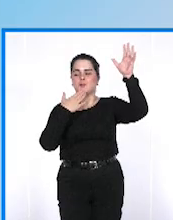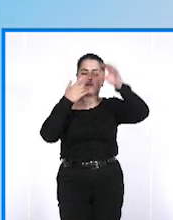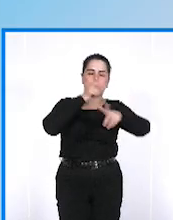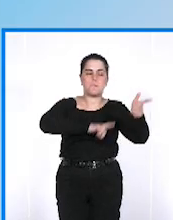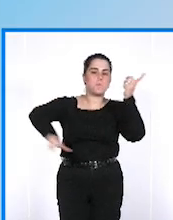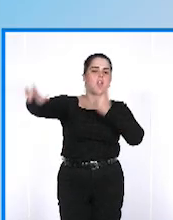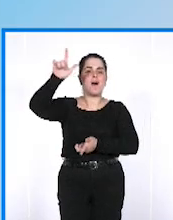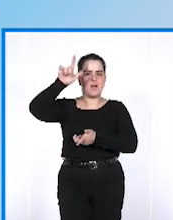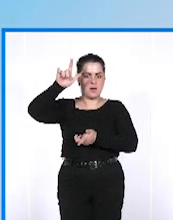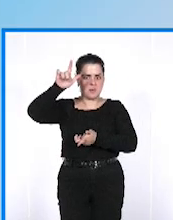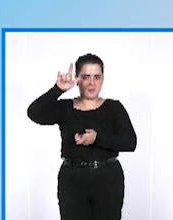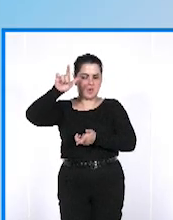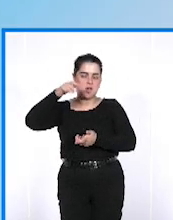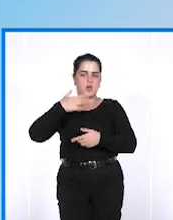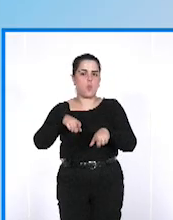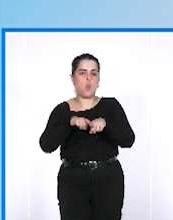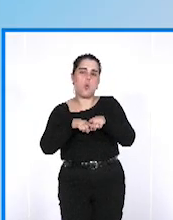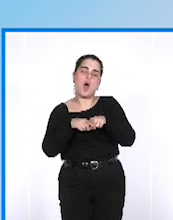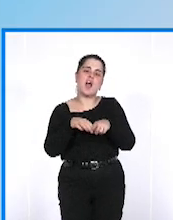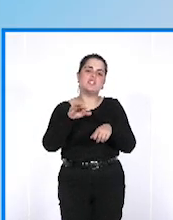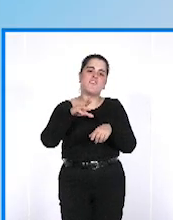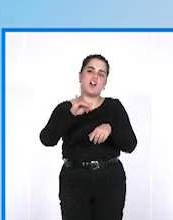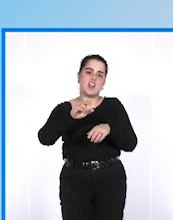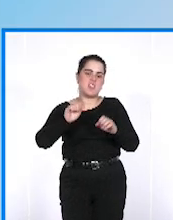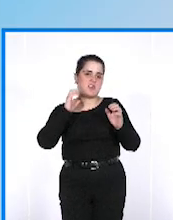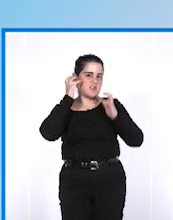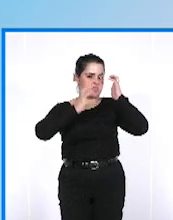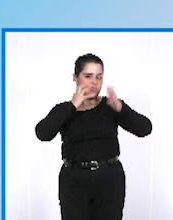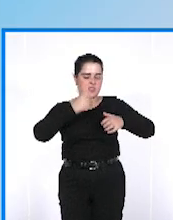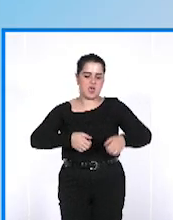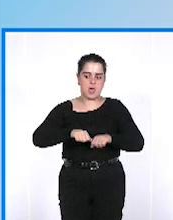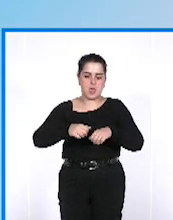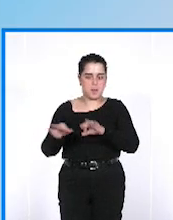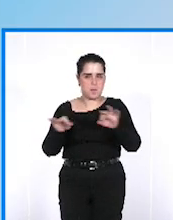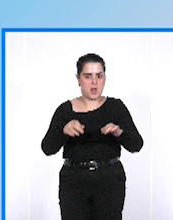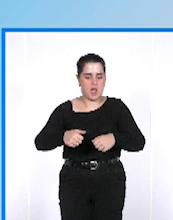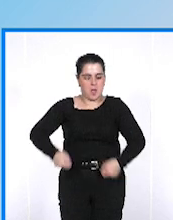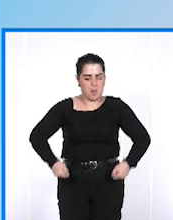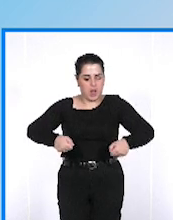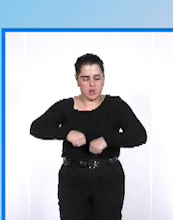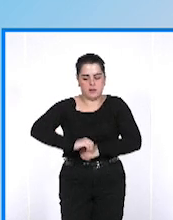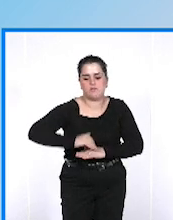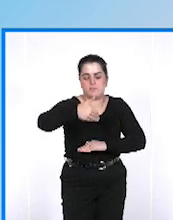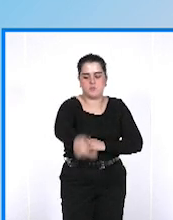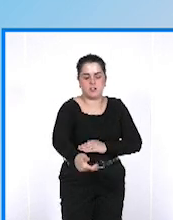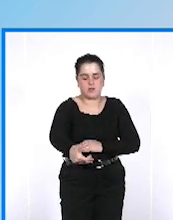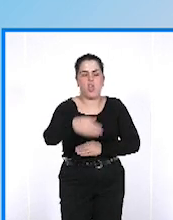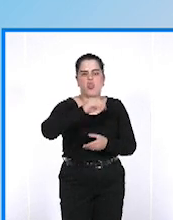viaje nos vamos a ir a hacer un Safari y tenemos que hacer la maleta en esta maleta necesitamos